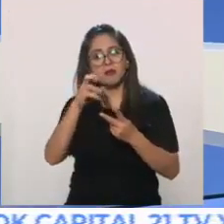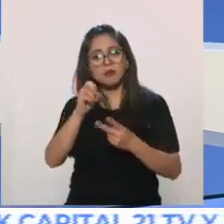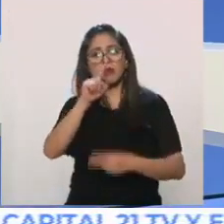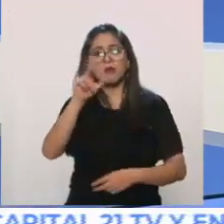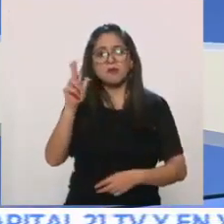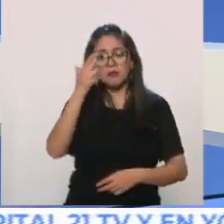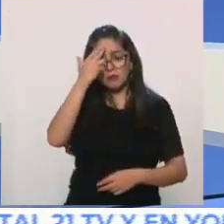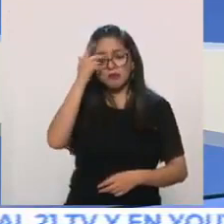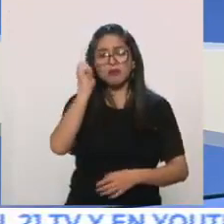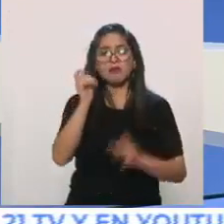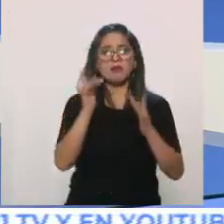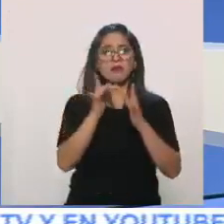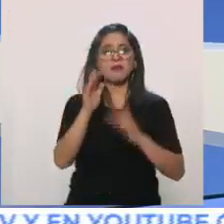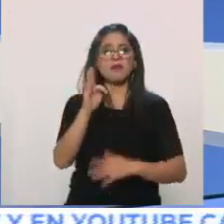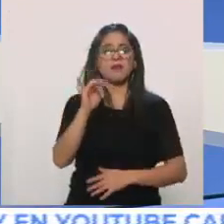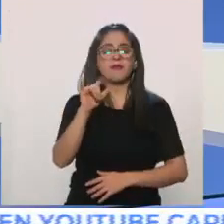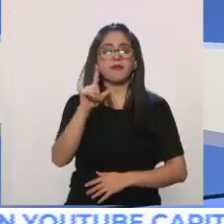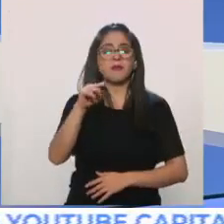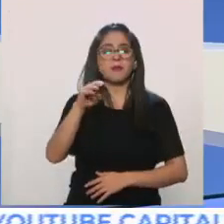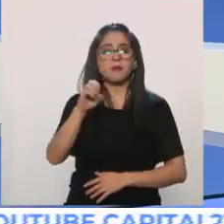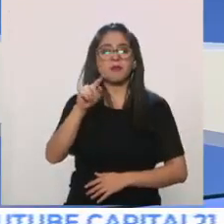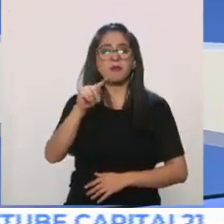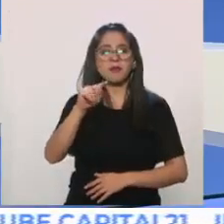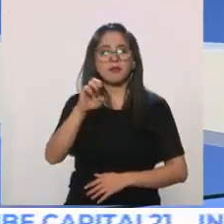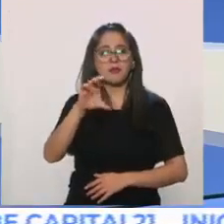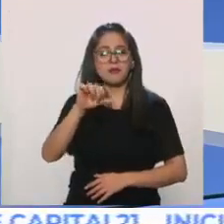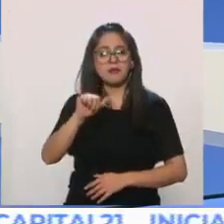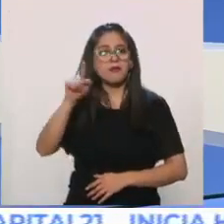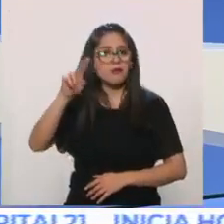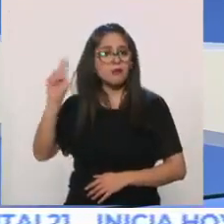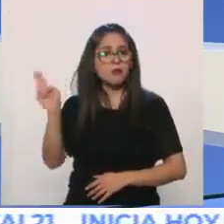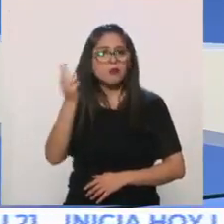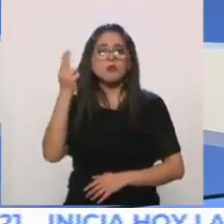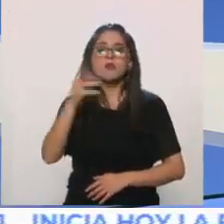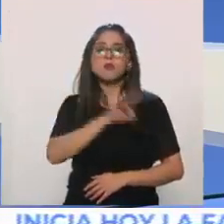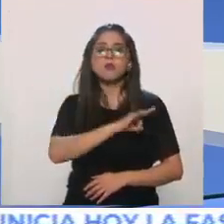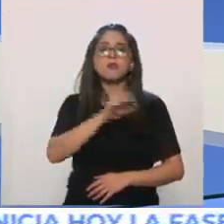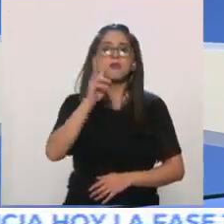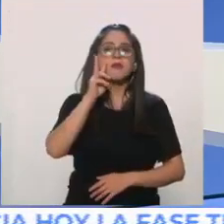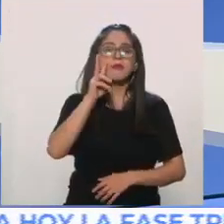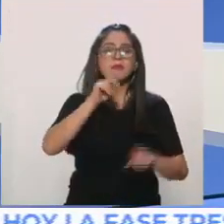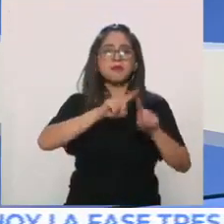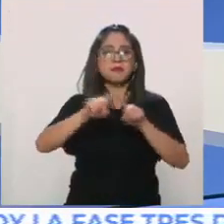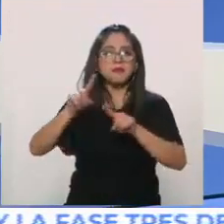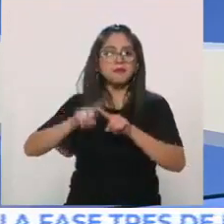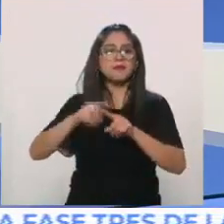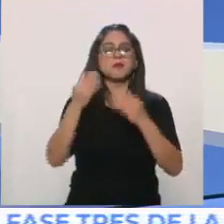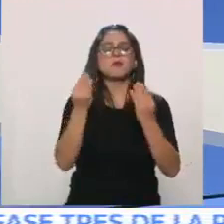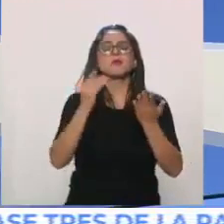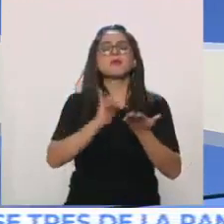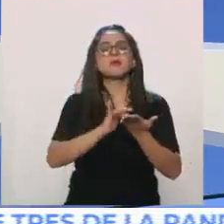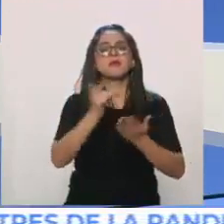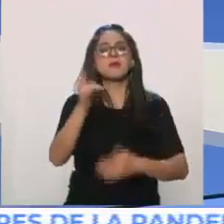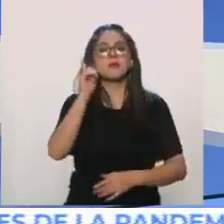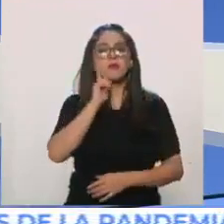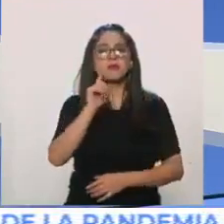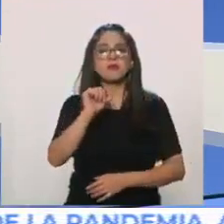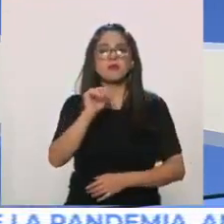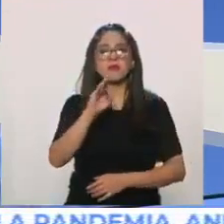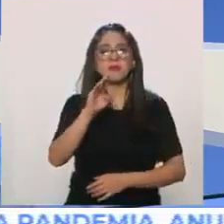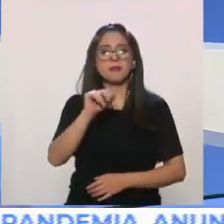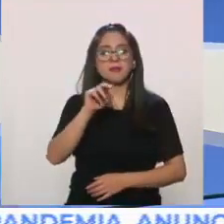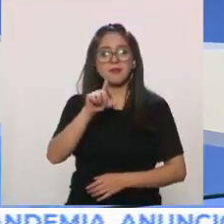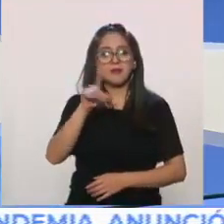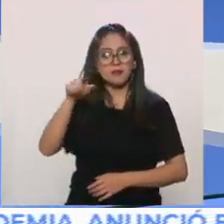la Filmoteca de la UNAM, para que usted pueda disfrutar de este ciclo de cine de joyas mexicano. Agradecemos a Abril Alzaga,